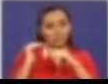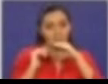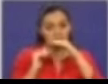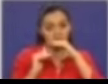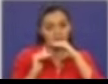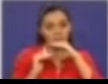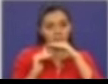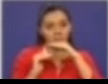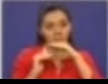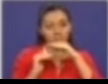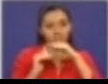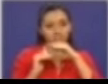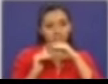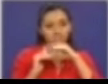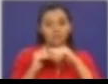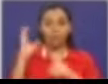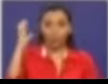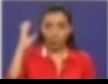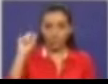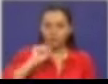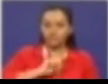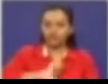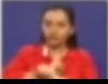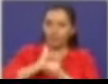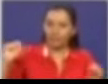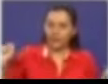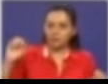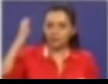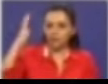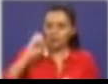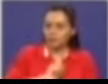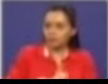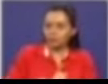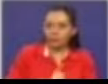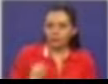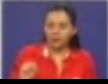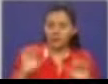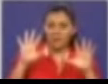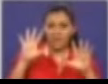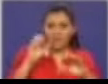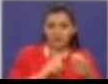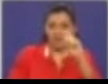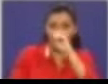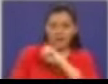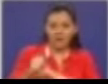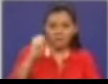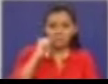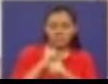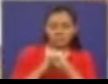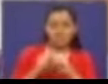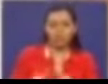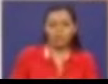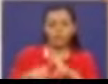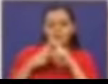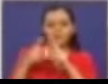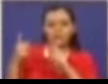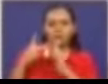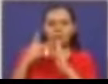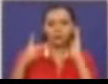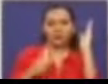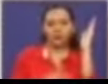es una sorpresa. Colombia tiene hace más de 10 años, empezó con un programa que